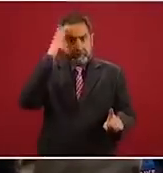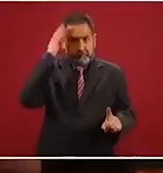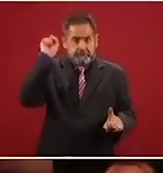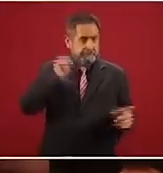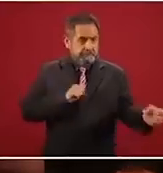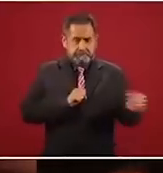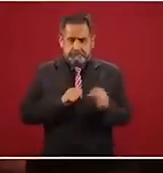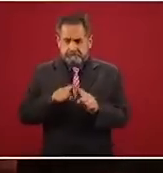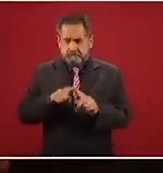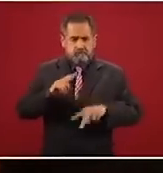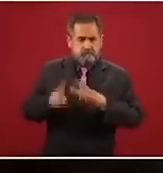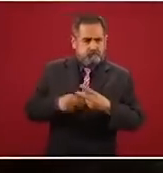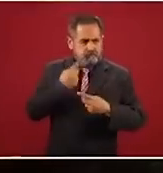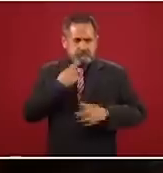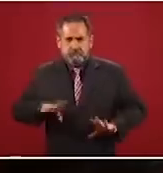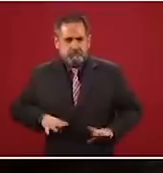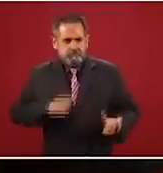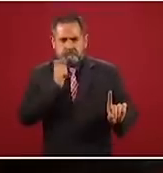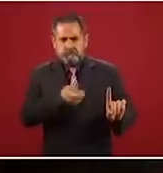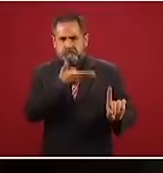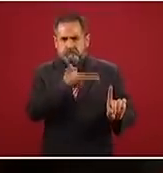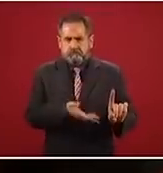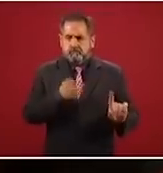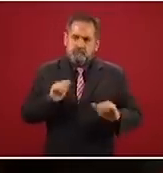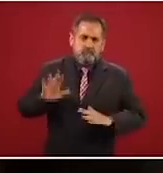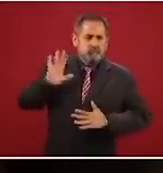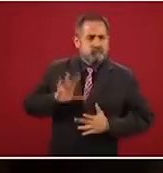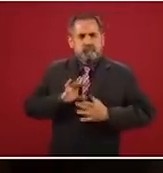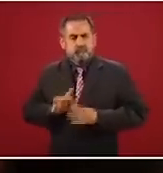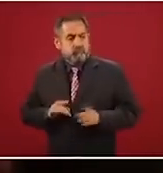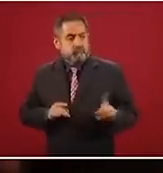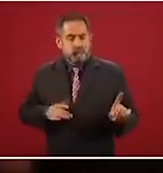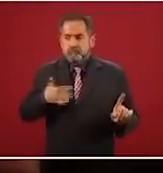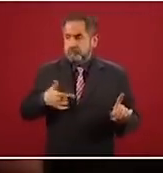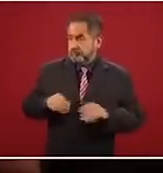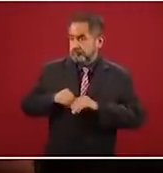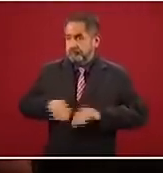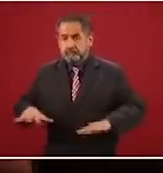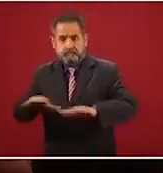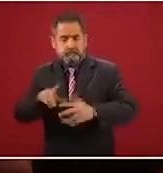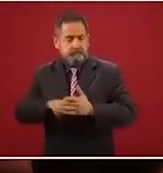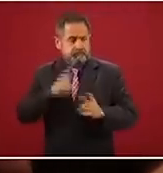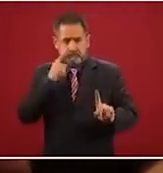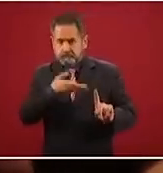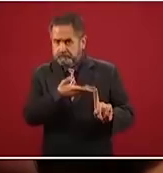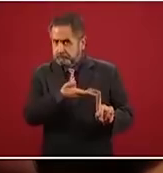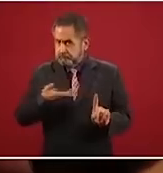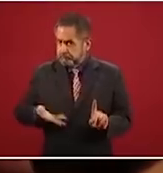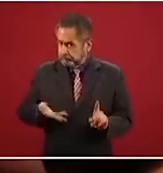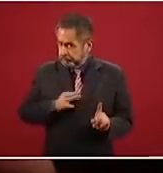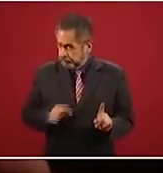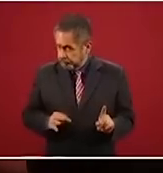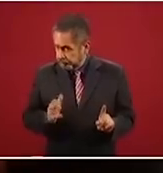ver su actitud y sobre todo su compromiso para humanizar este aspecto.